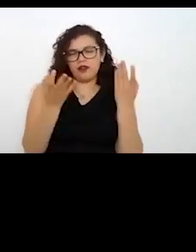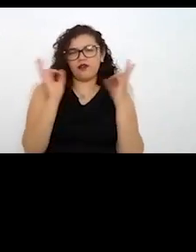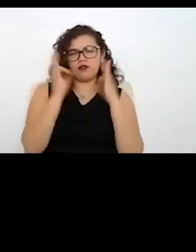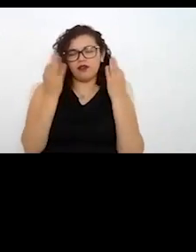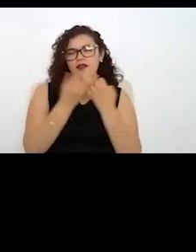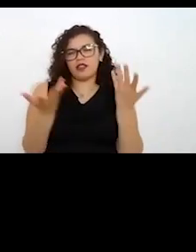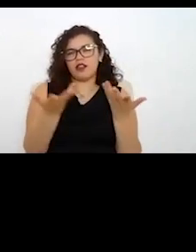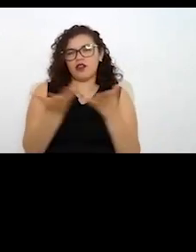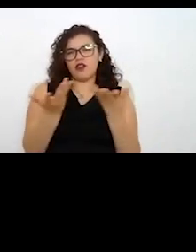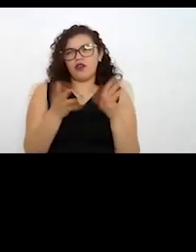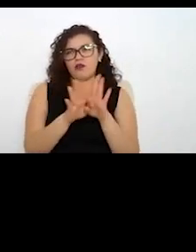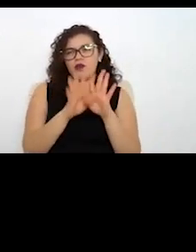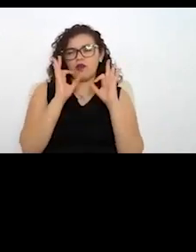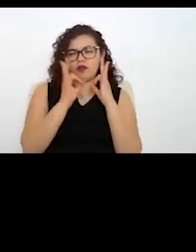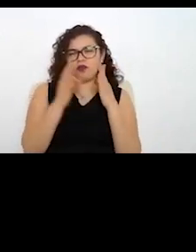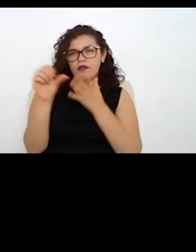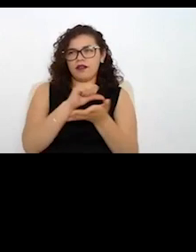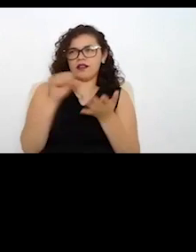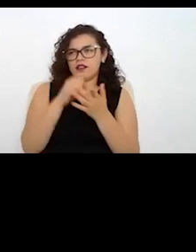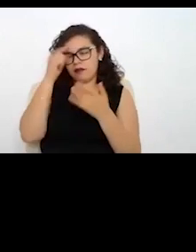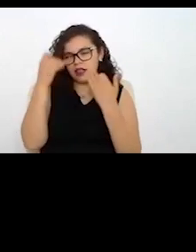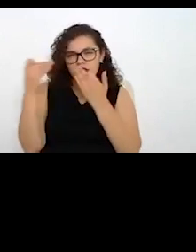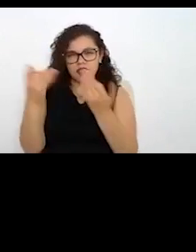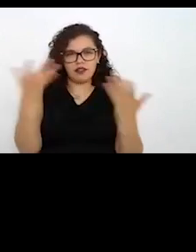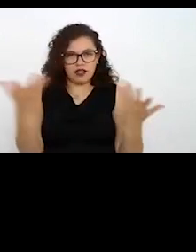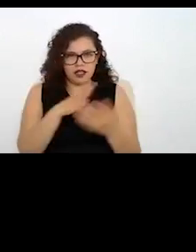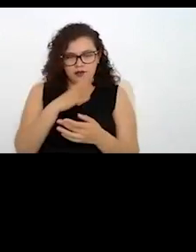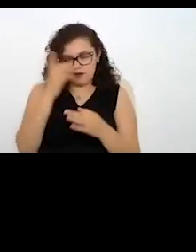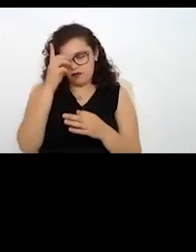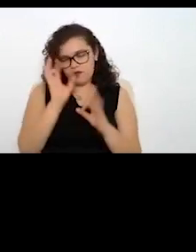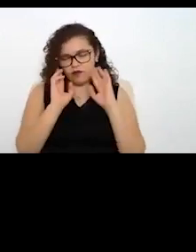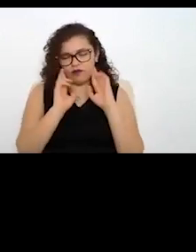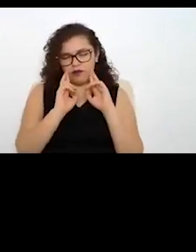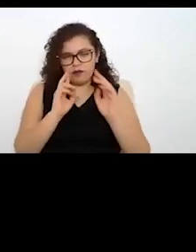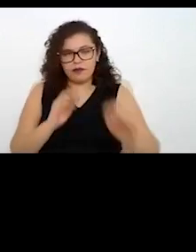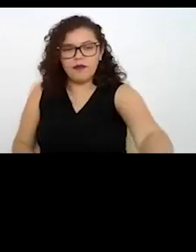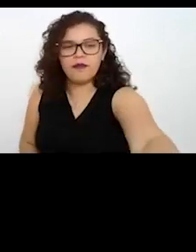tengas inconvenientes. O ante el centro, sería la mejor opción.